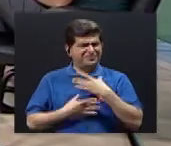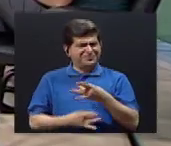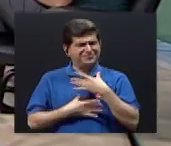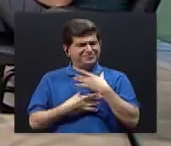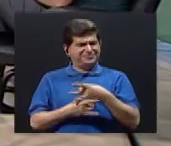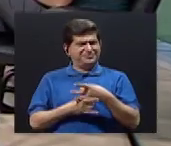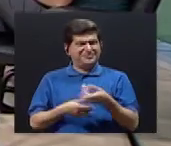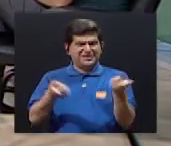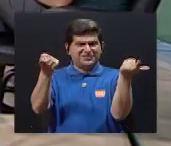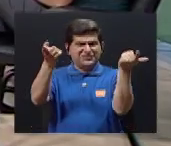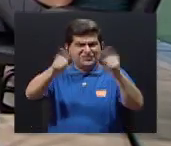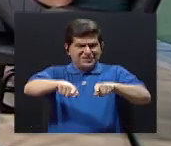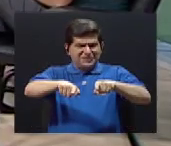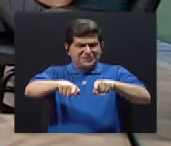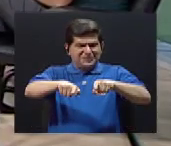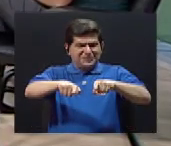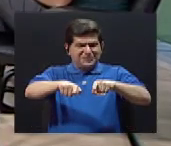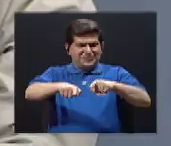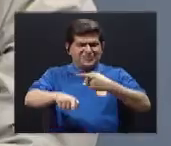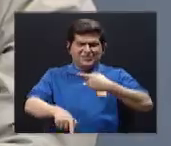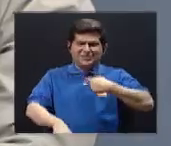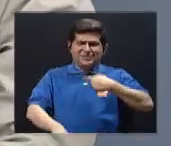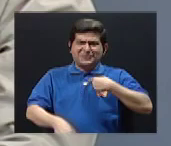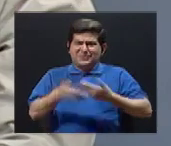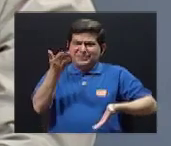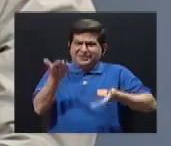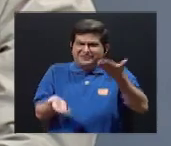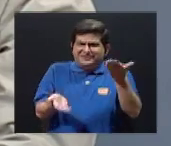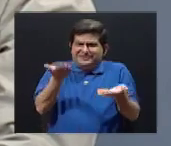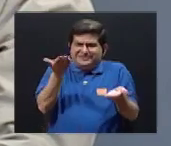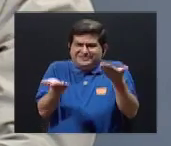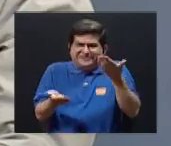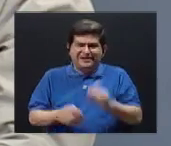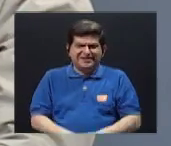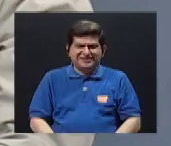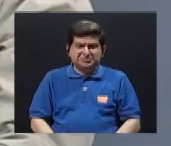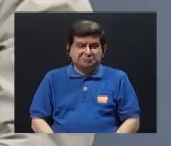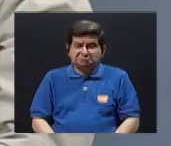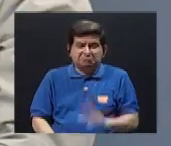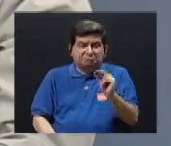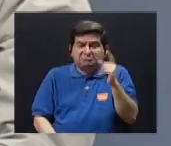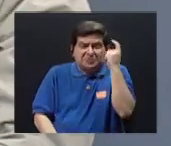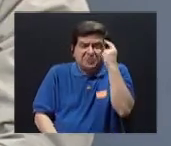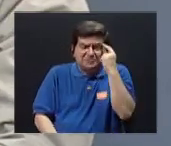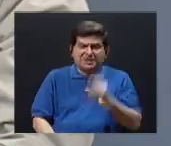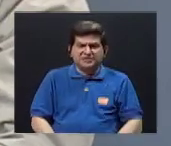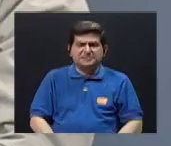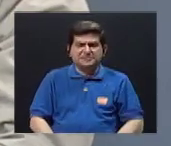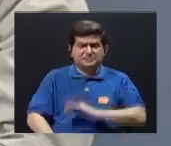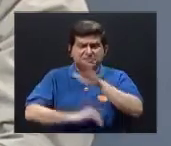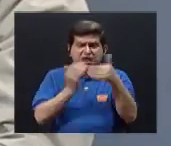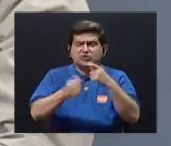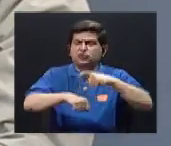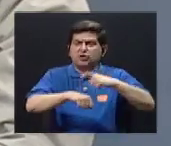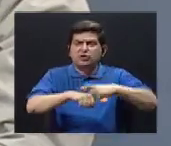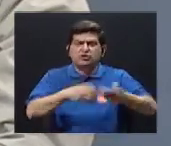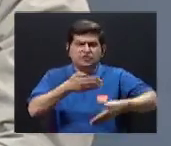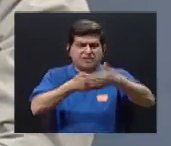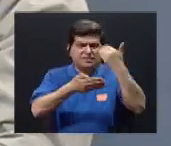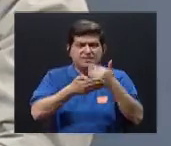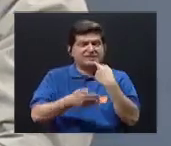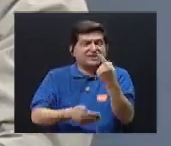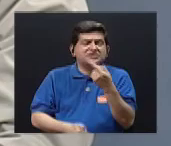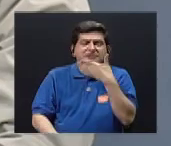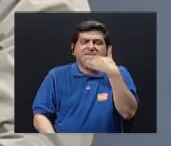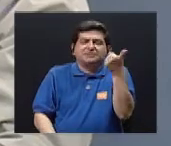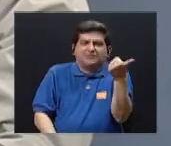Interesante, porque es un fenómeno que uno de pronto no repara. Siempre en todo pasado, todo tiempo pasado